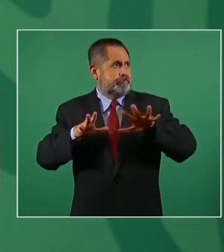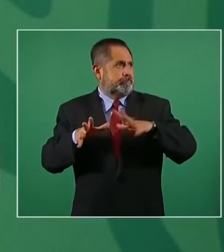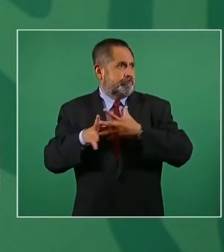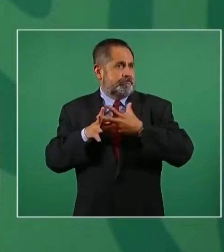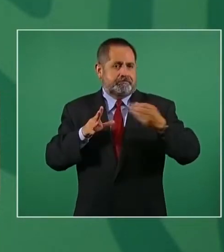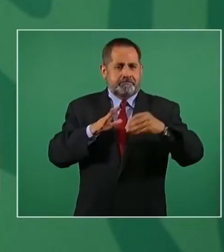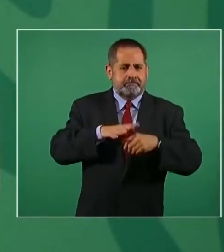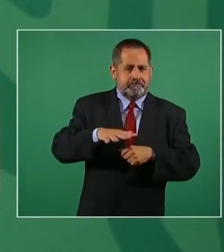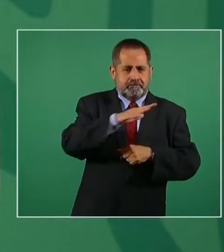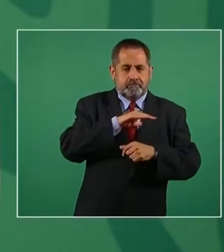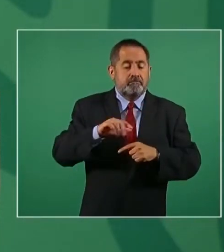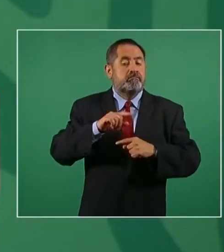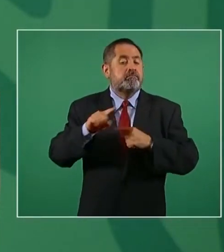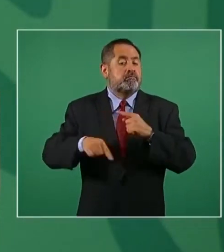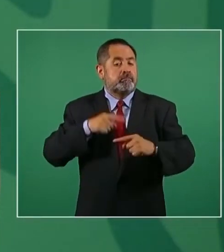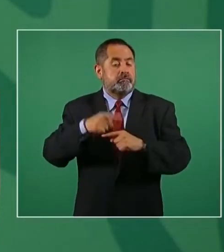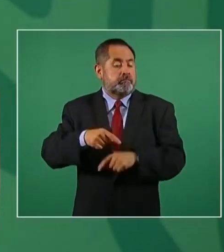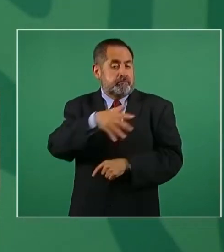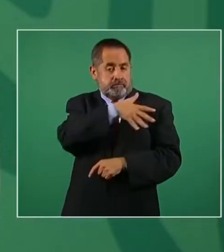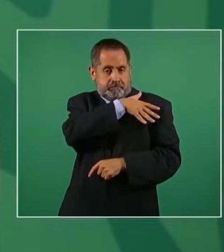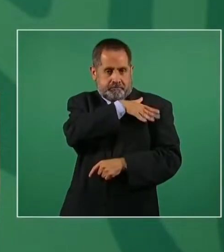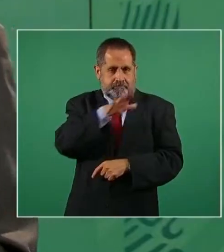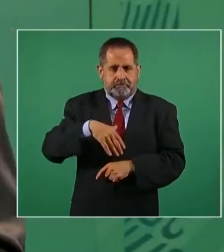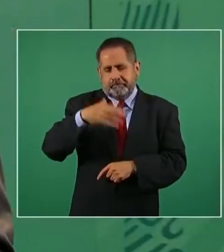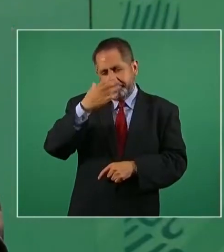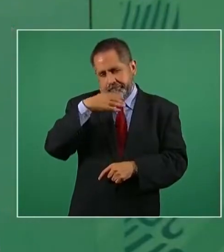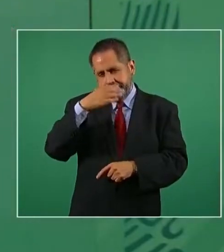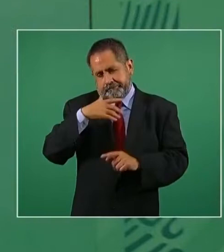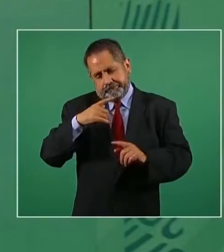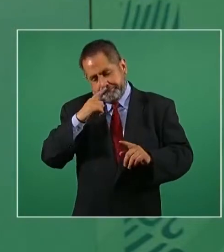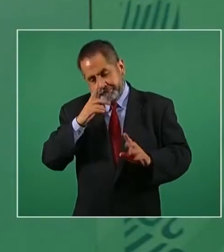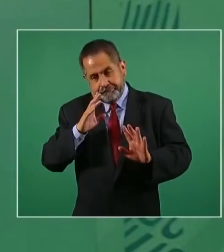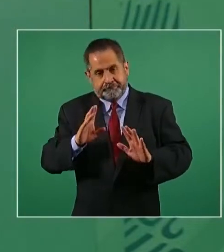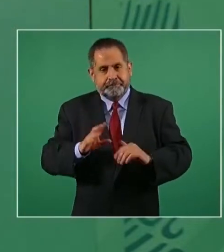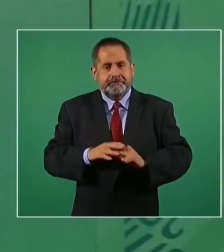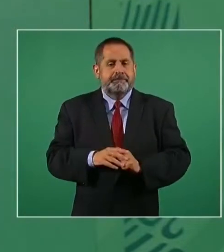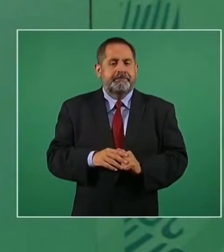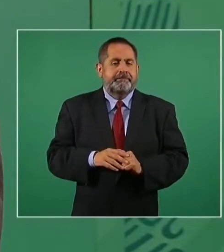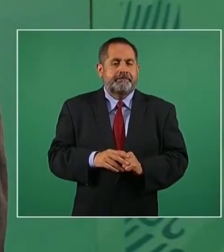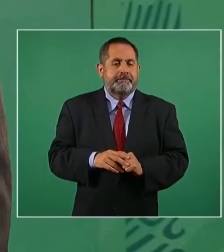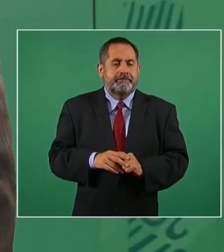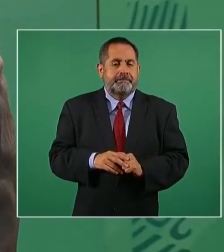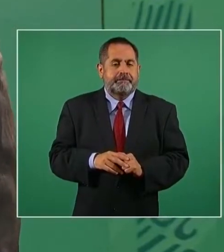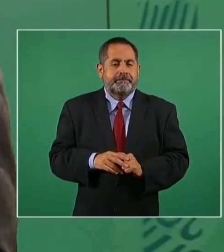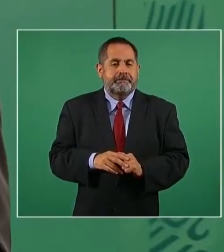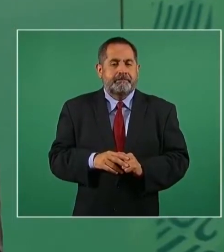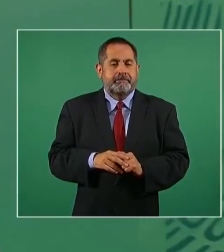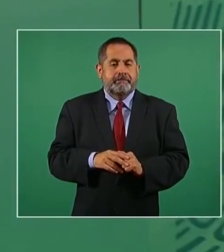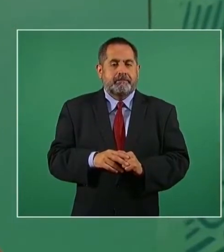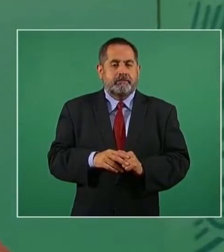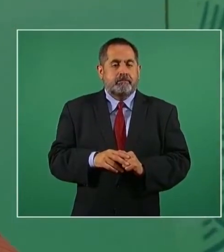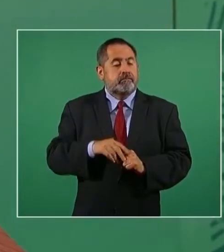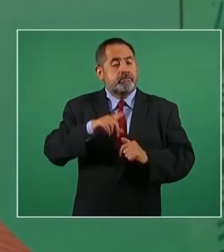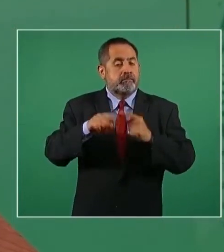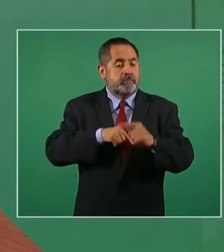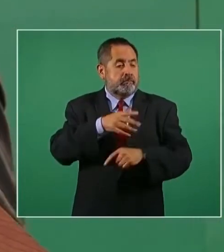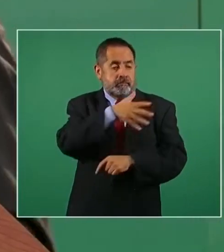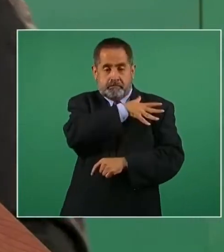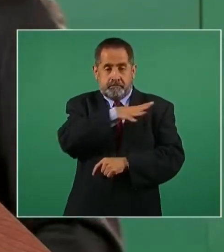después el general Cárdenas, ya estoy presumiendo, dijo